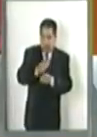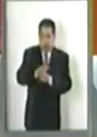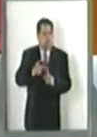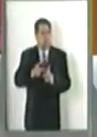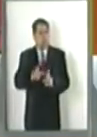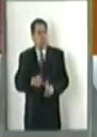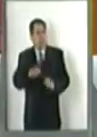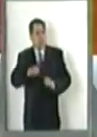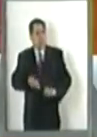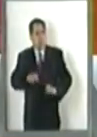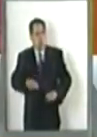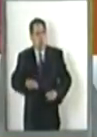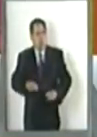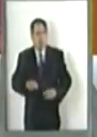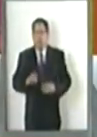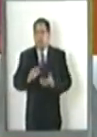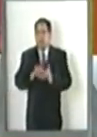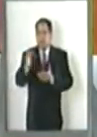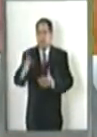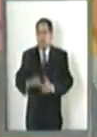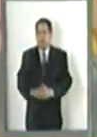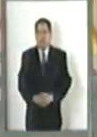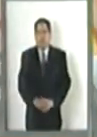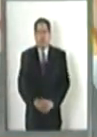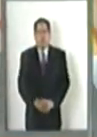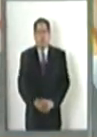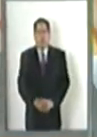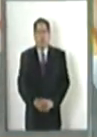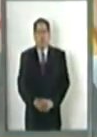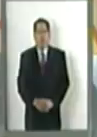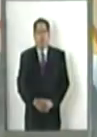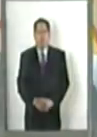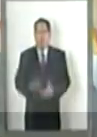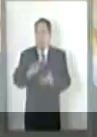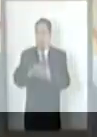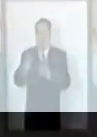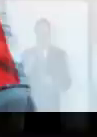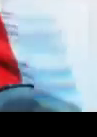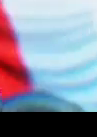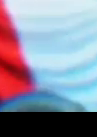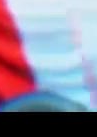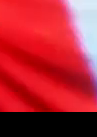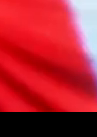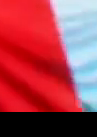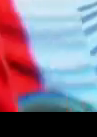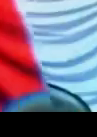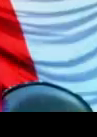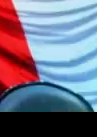bienes. Muchas gracias. Gracias, diputado Caballero.